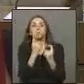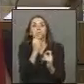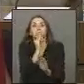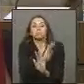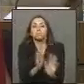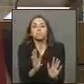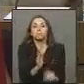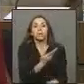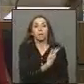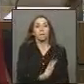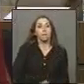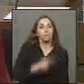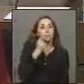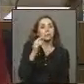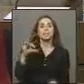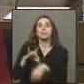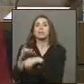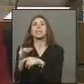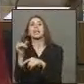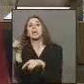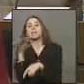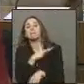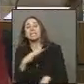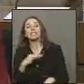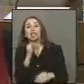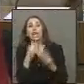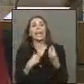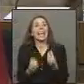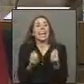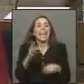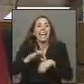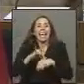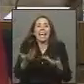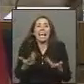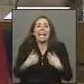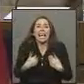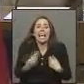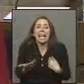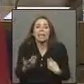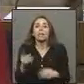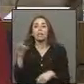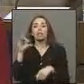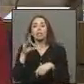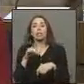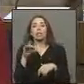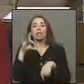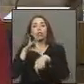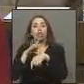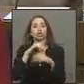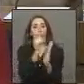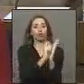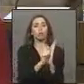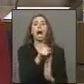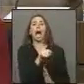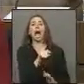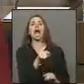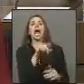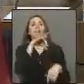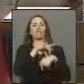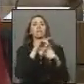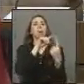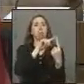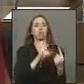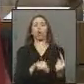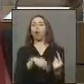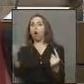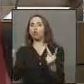Ministro, de no saber qué tenía. Y la verdad es que le diagnosticaron cinco diferentes males. Así le